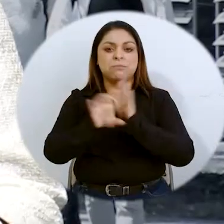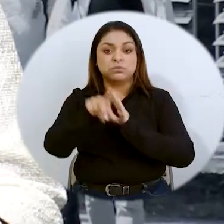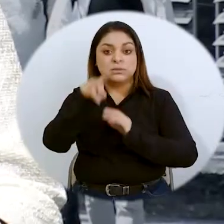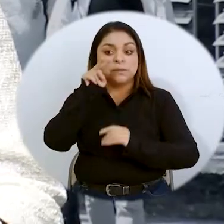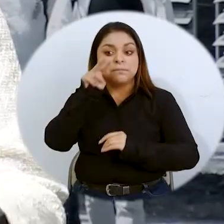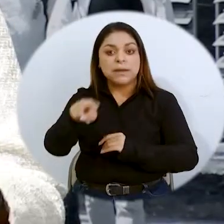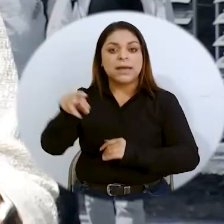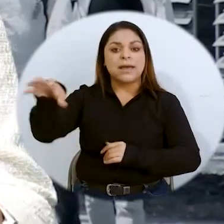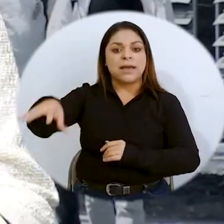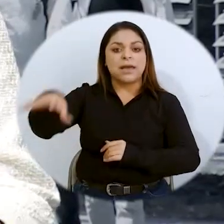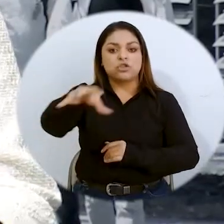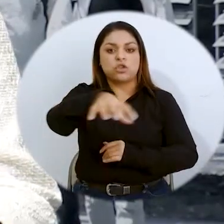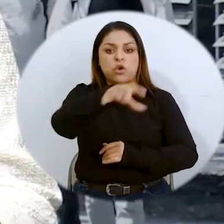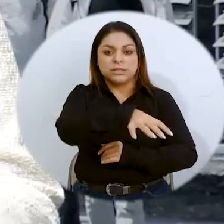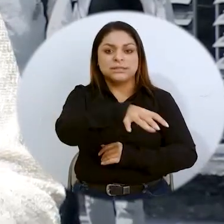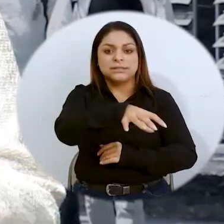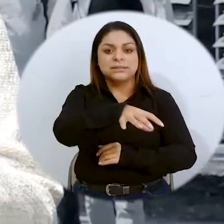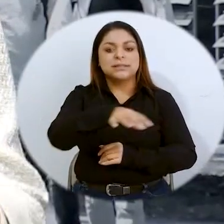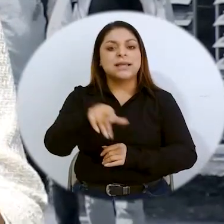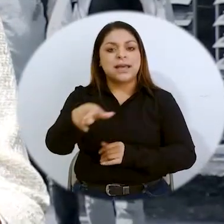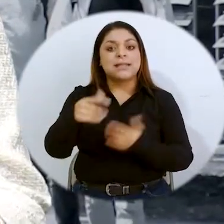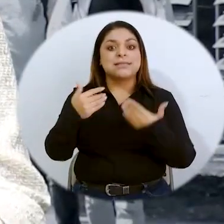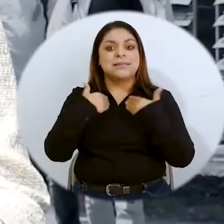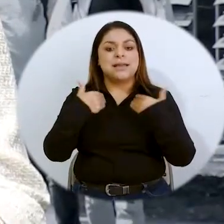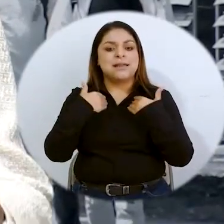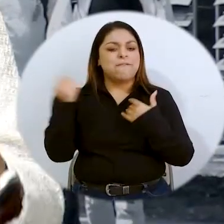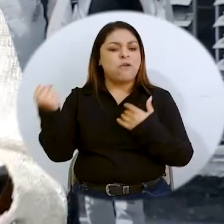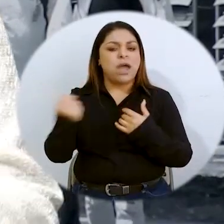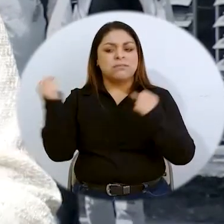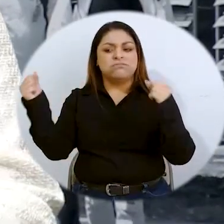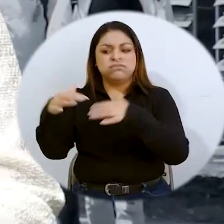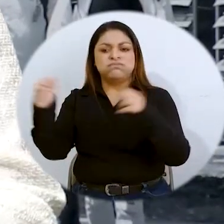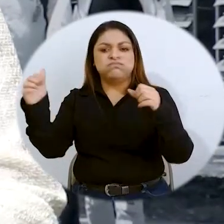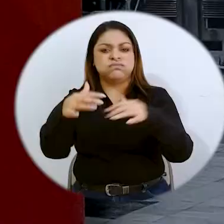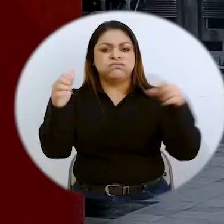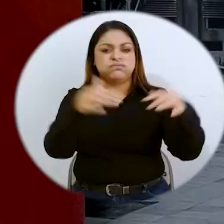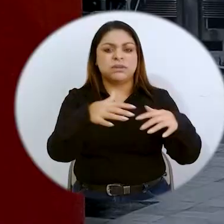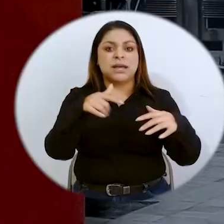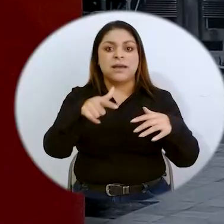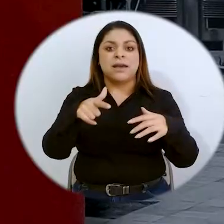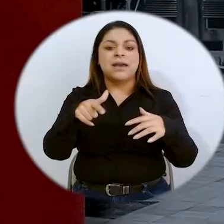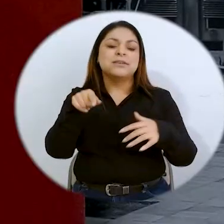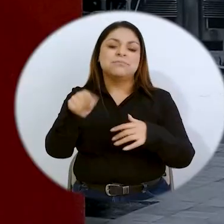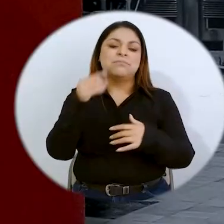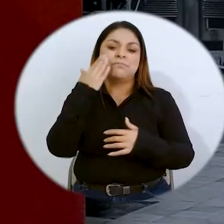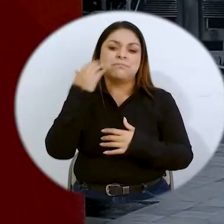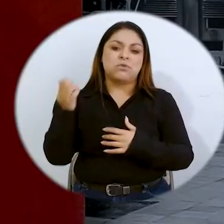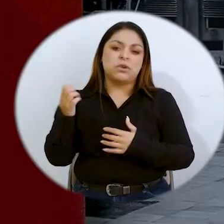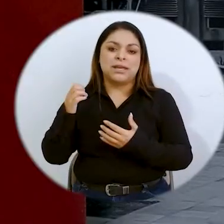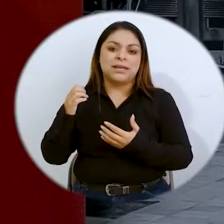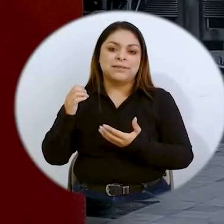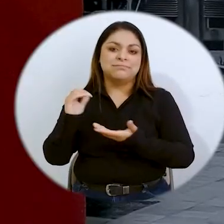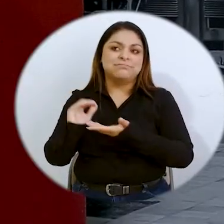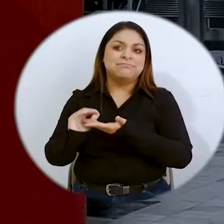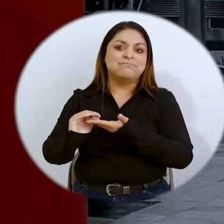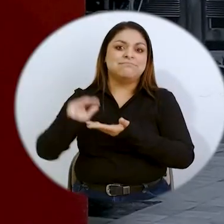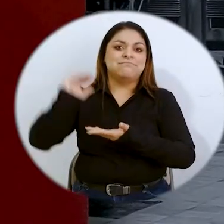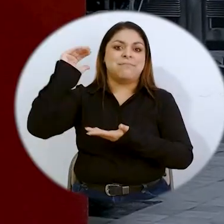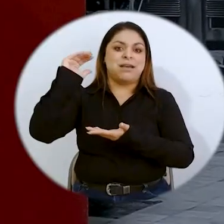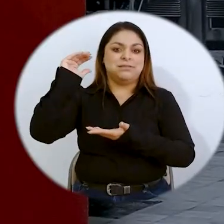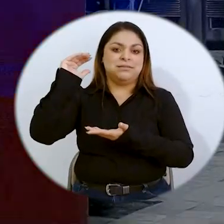los cantones y las zonas del país que tienen más participación fueron nuevamente las que tuvieron un aumento en esa